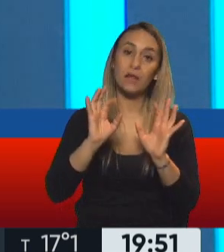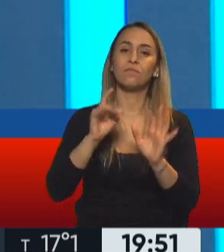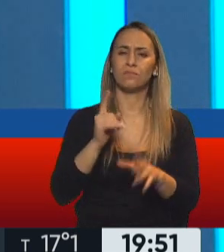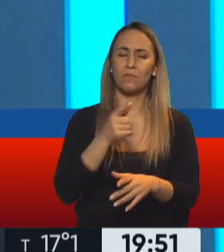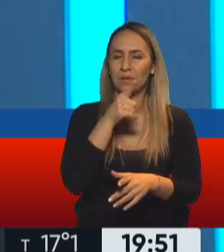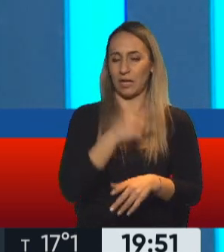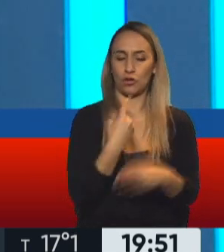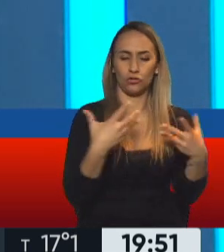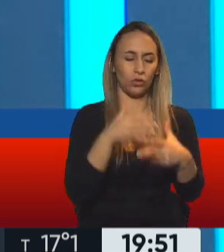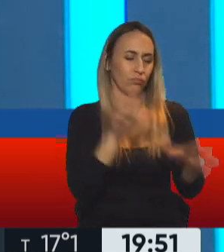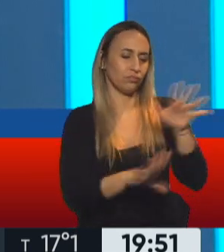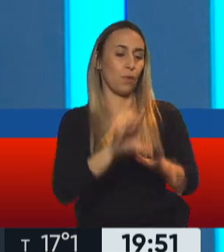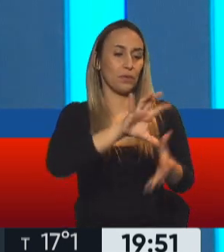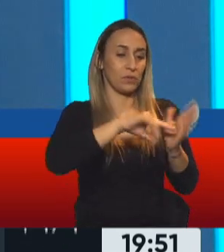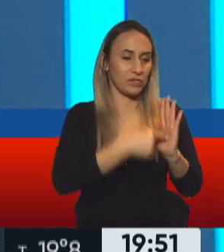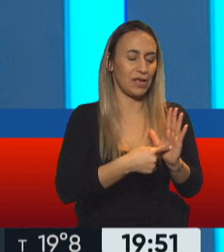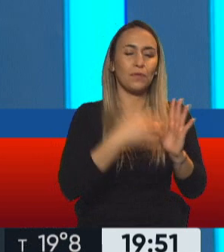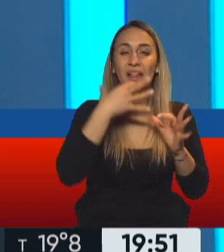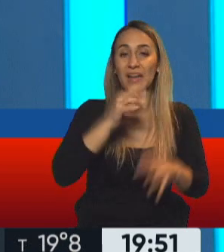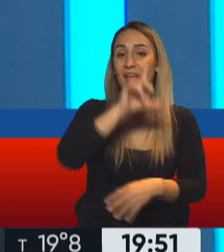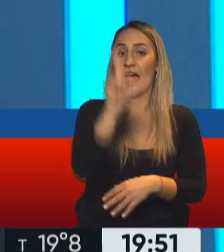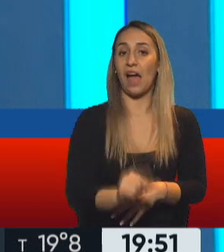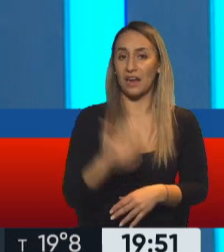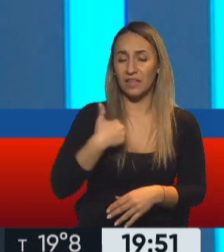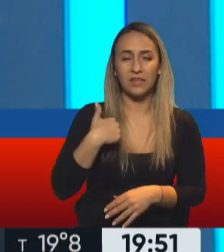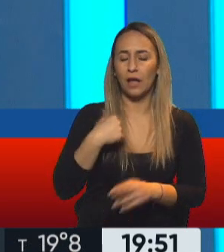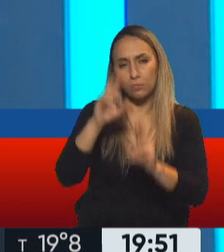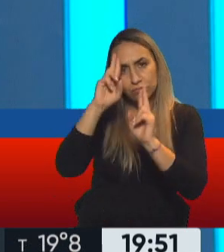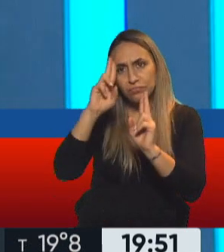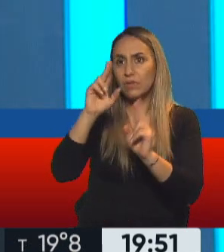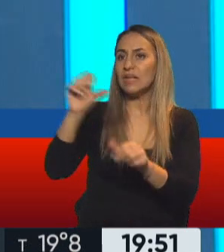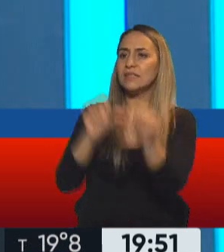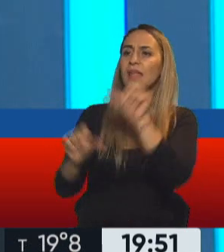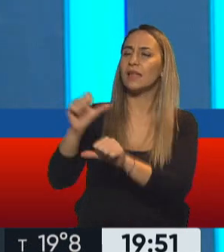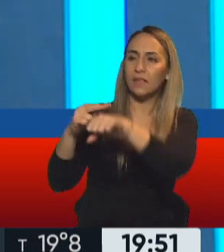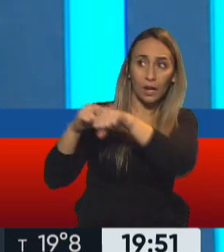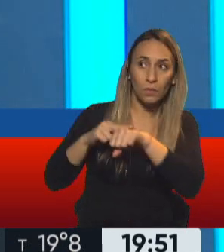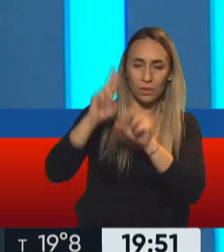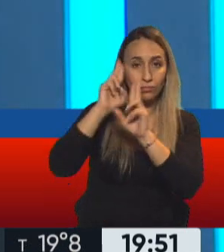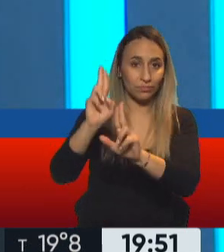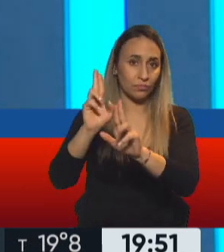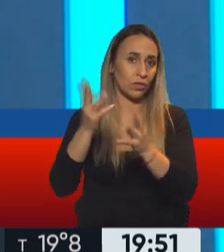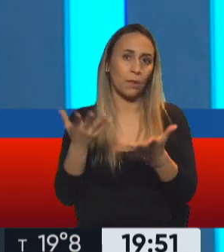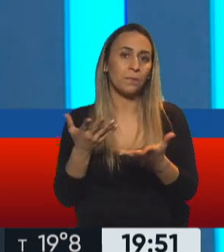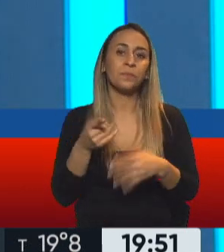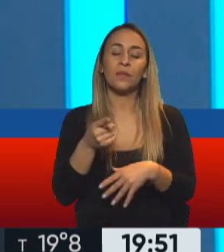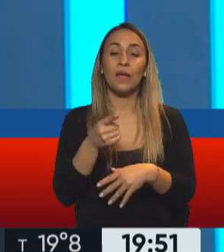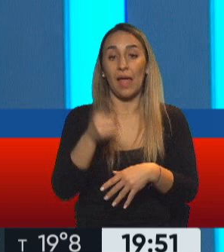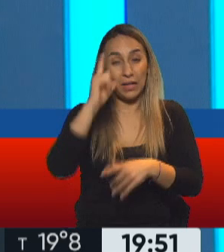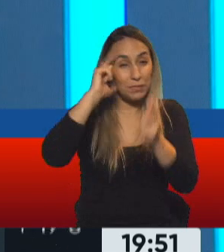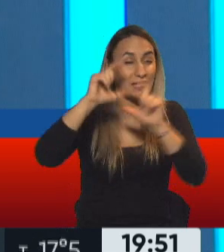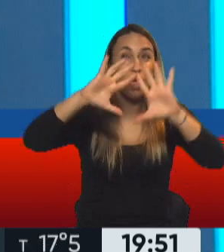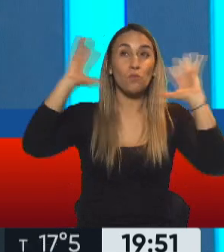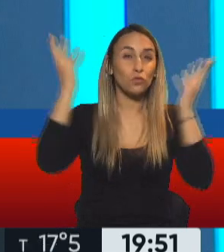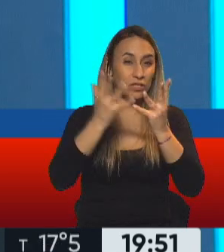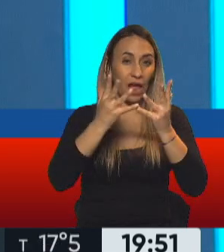provincia, en Argentina, ha sido bastante racional y basado en ciencia. Así que es una cuestión simplemente de cuáles son los impactos. La experiencia que hay a nivel mundial es que